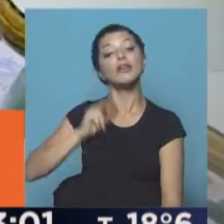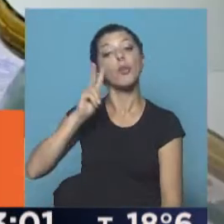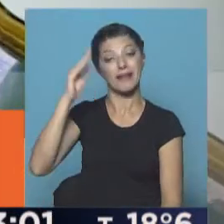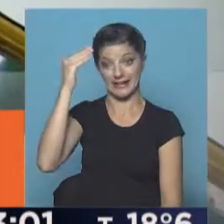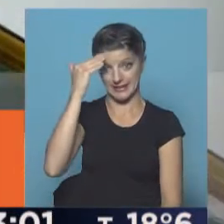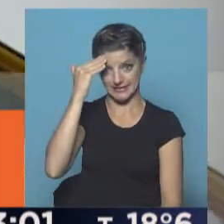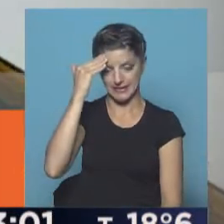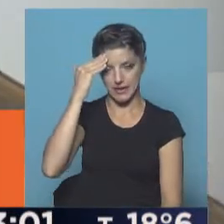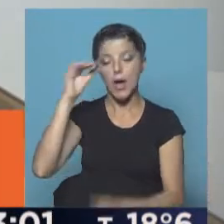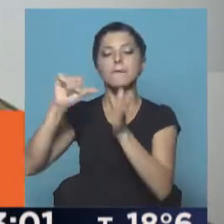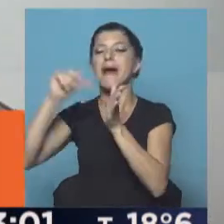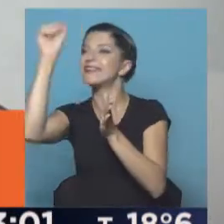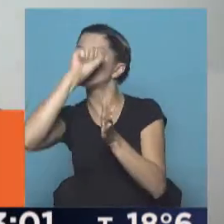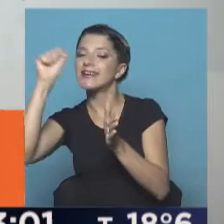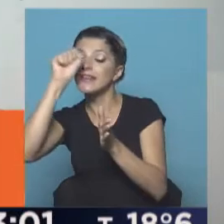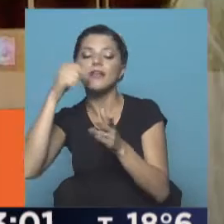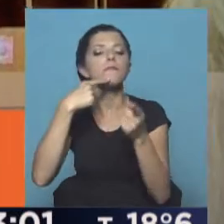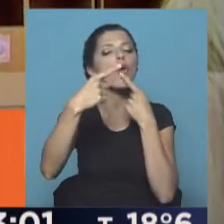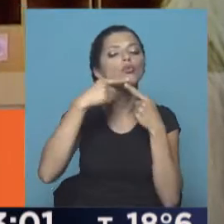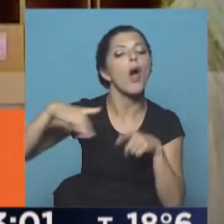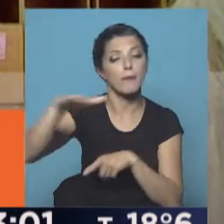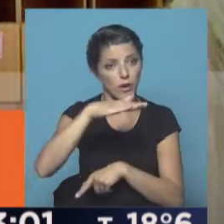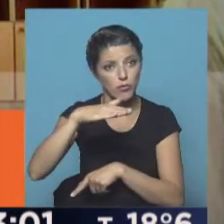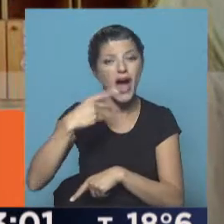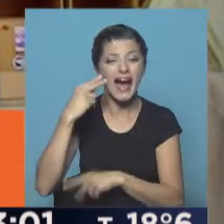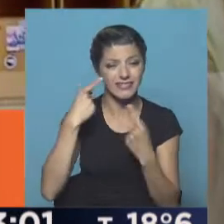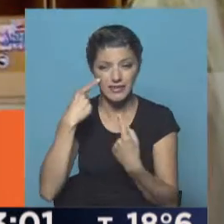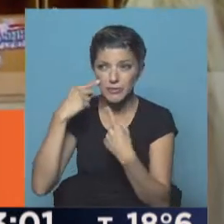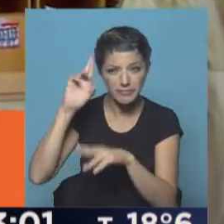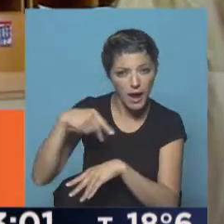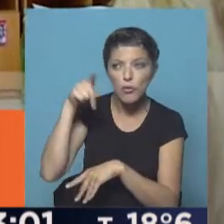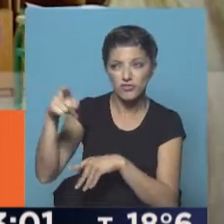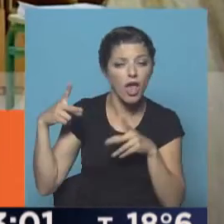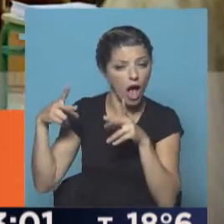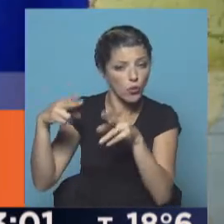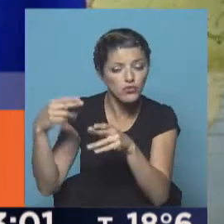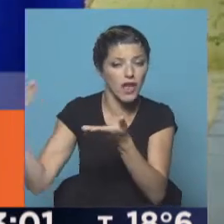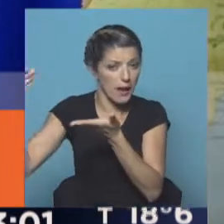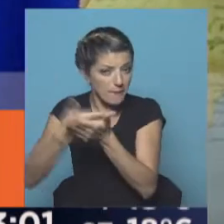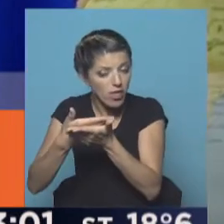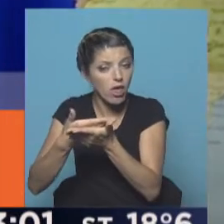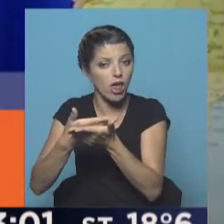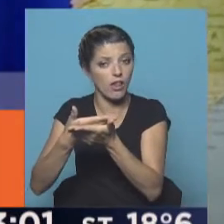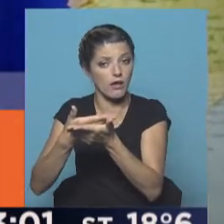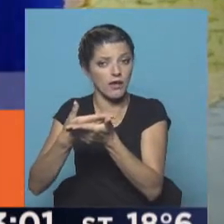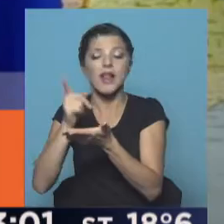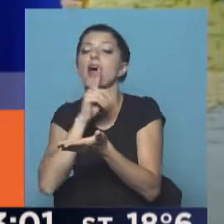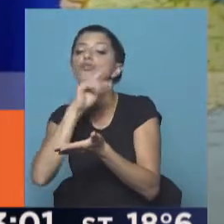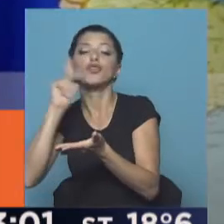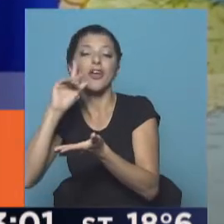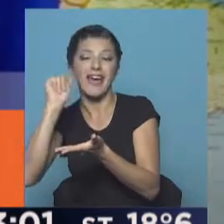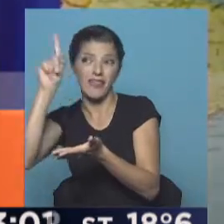Grecia celebró un referéndum para decidir si aceptar o no las duras medidas de ajuste exigidas por los acreedores y la troika